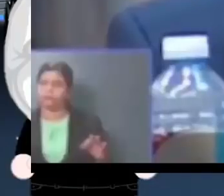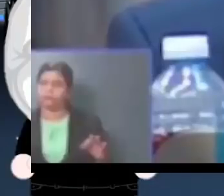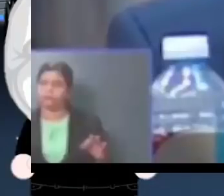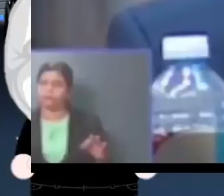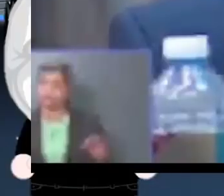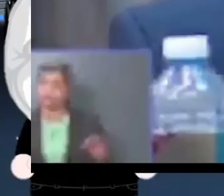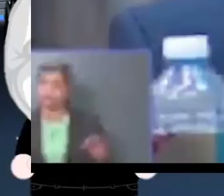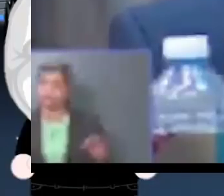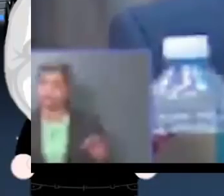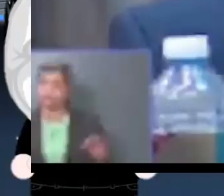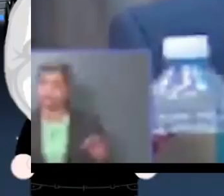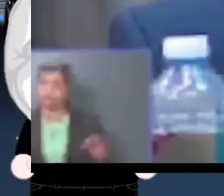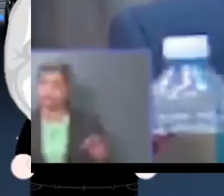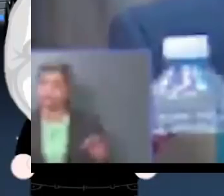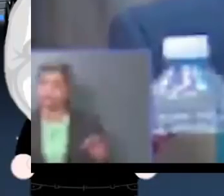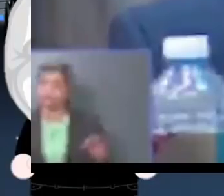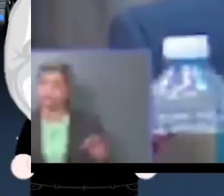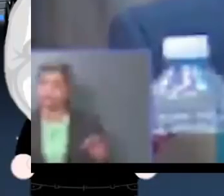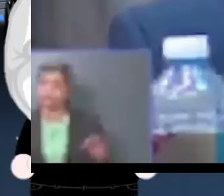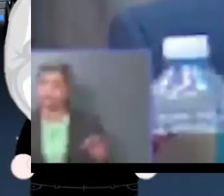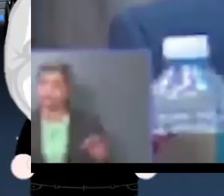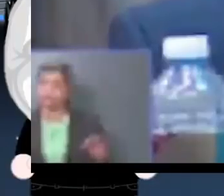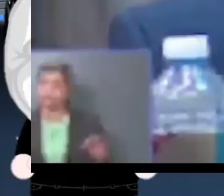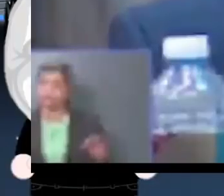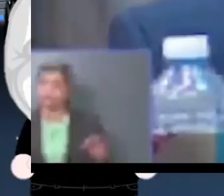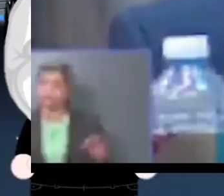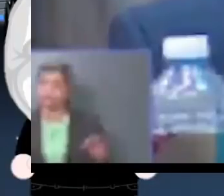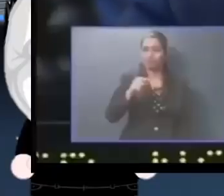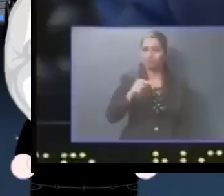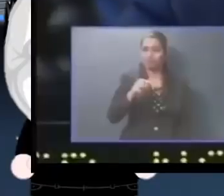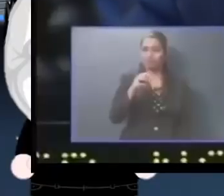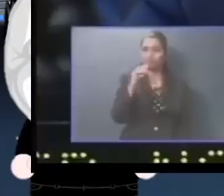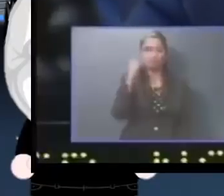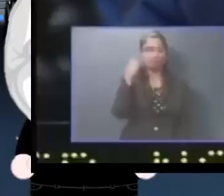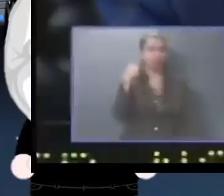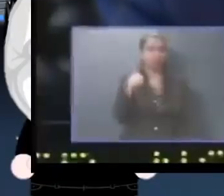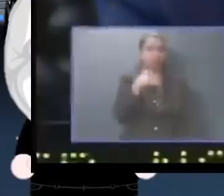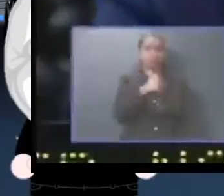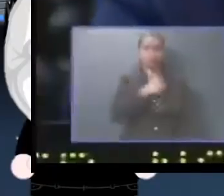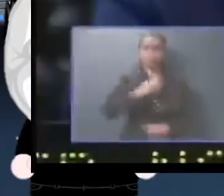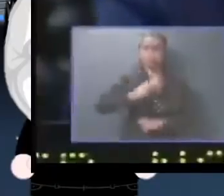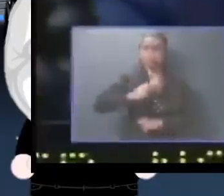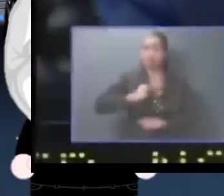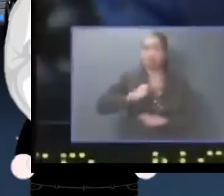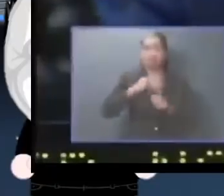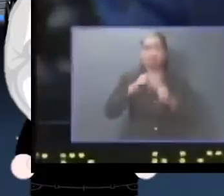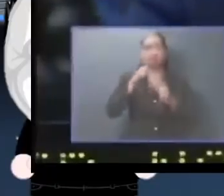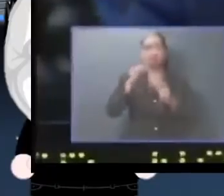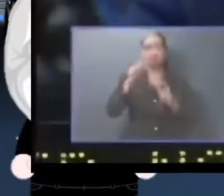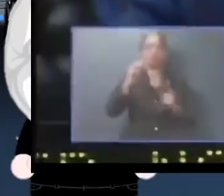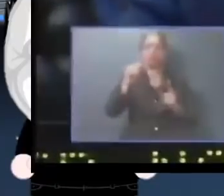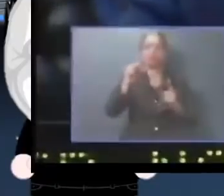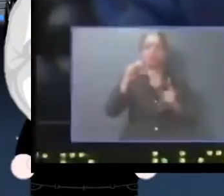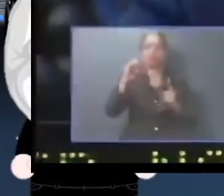quiero decirle que Maximiliano Hernández Martínez tenía de ministro de Defensa a Tomás Calderón,